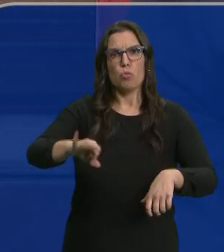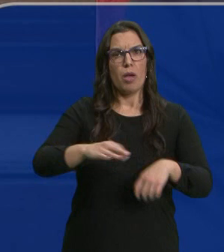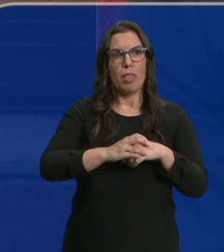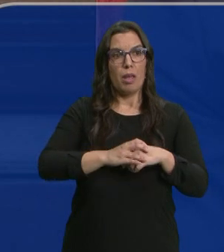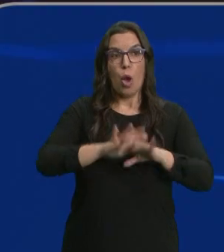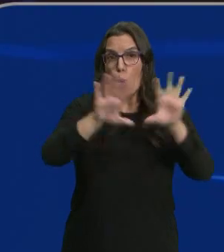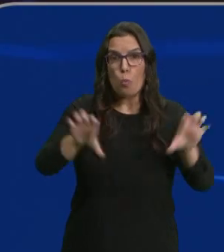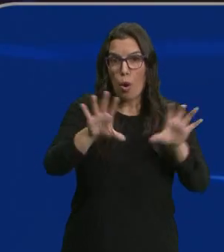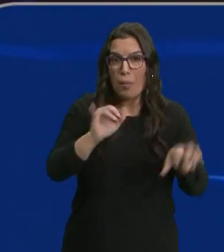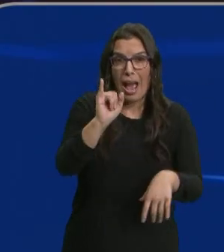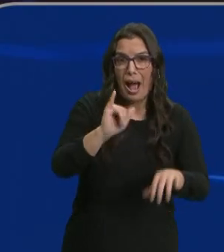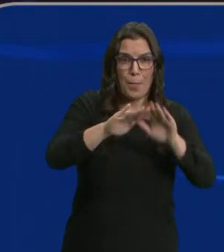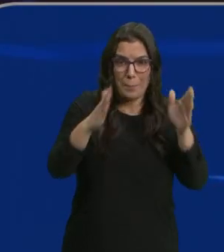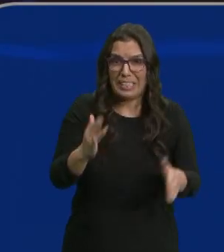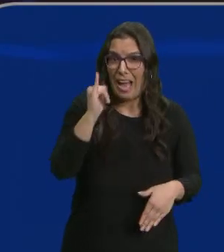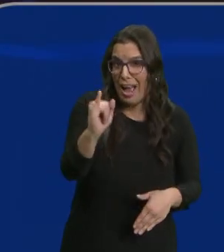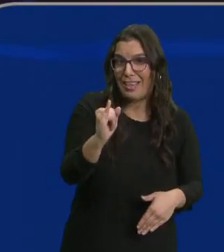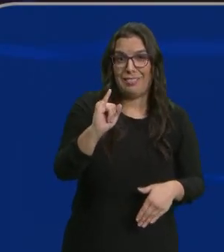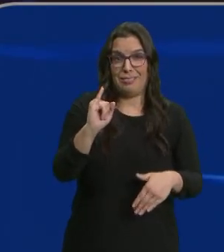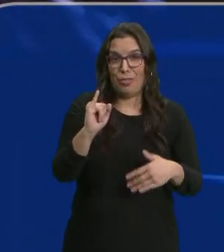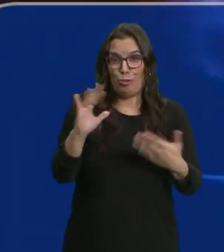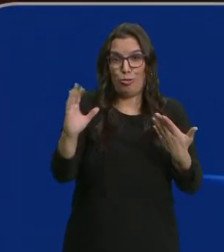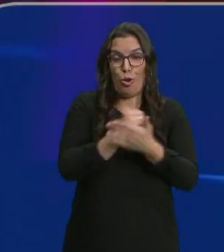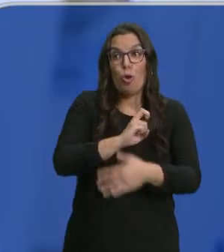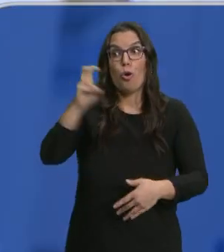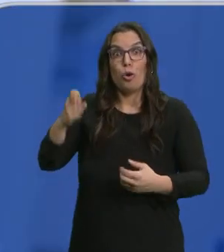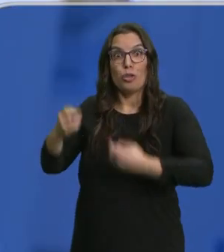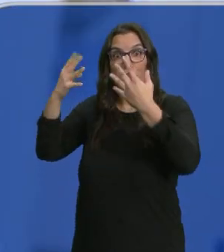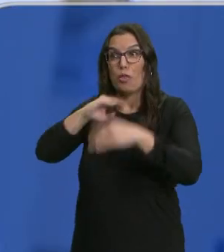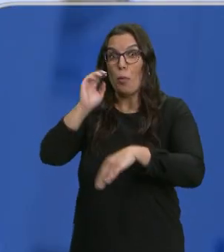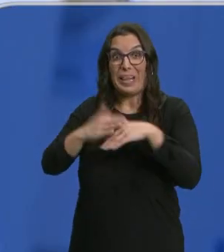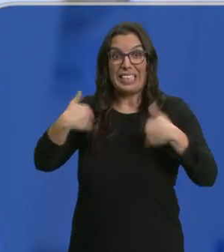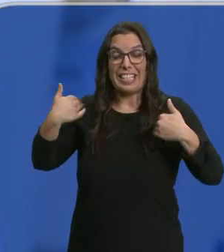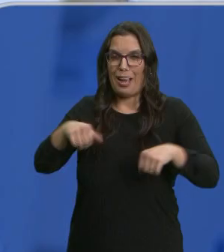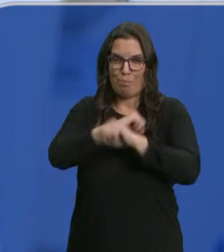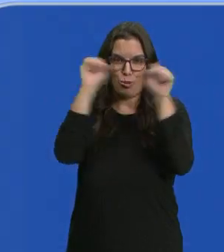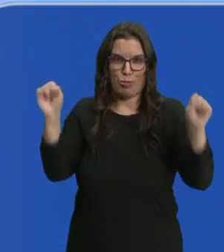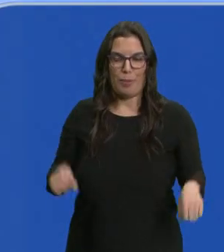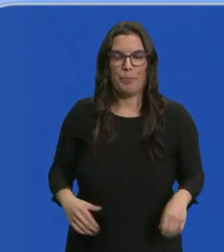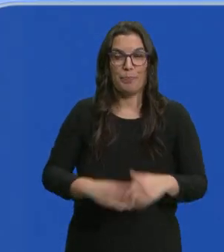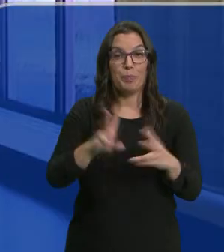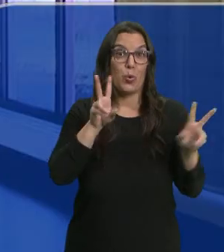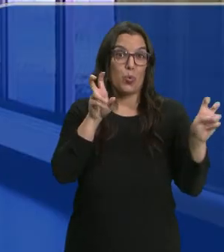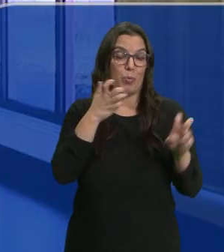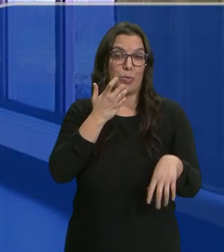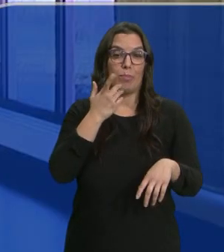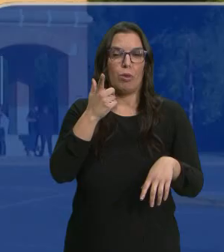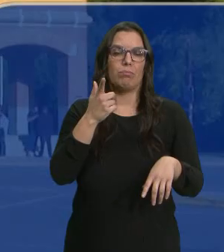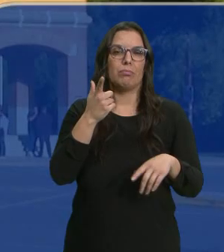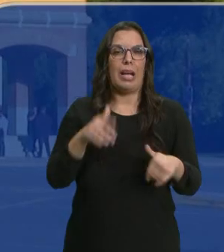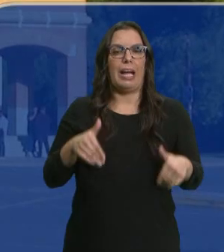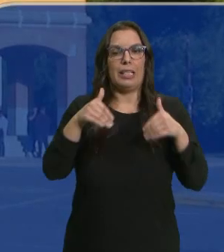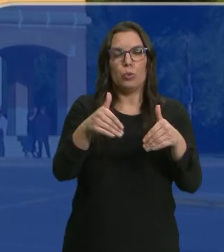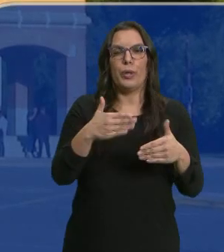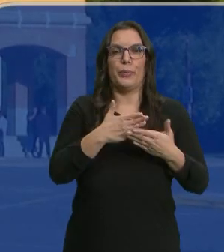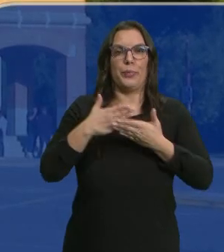está amueblado, está hasta con las mesas de oficina. Es difícil que otro edificio lo cumpla ya. Es la principal novedad, una candidatura que esgrime los